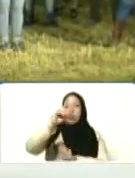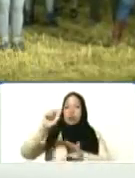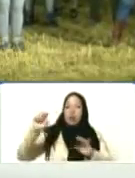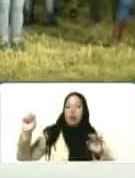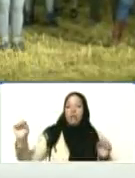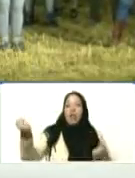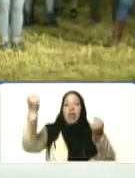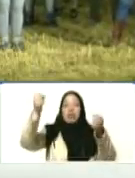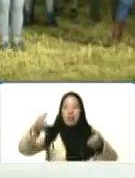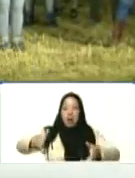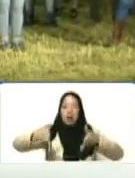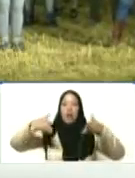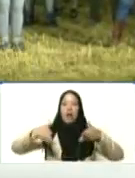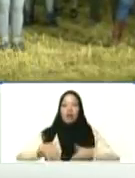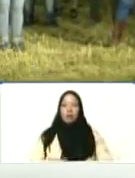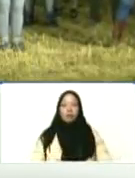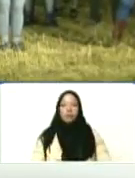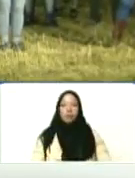vencer.